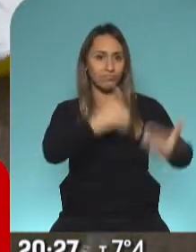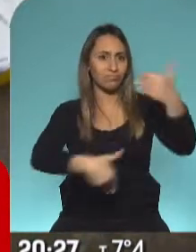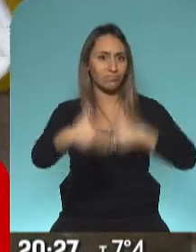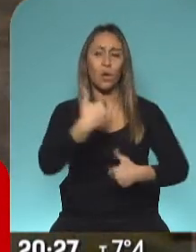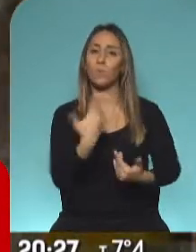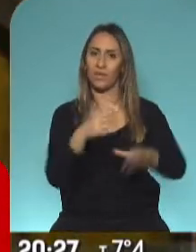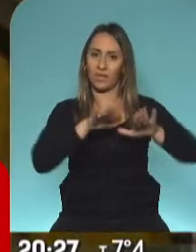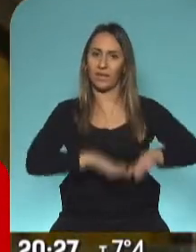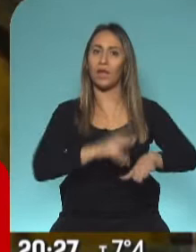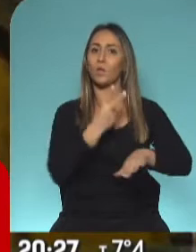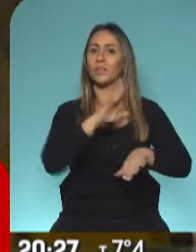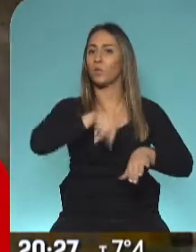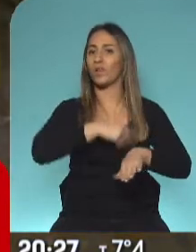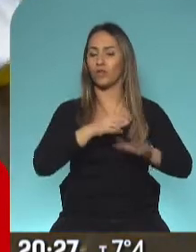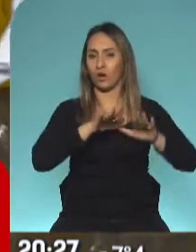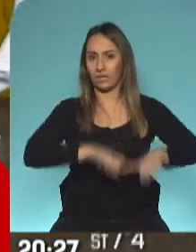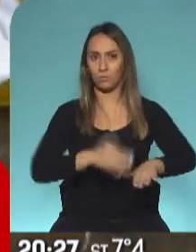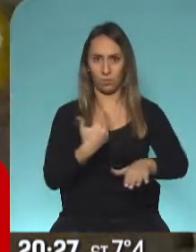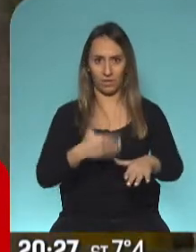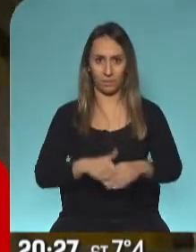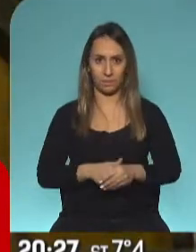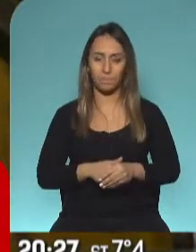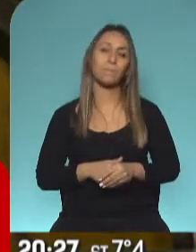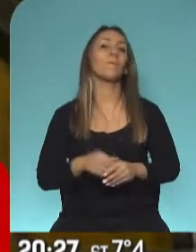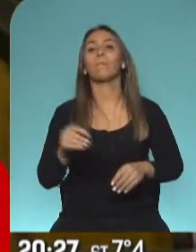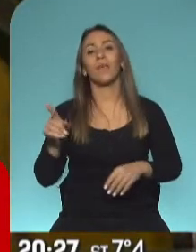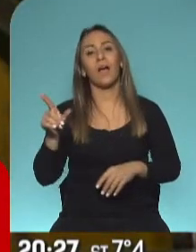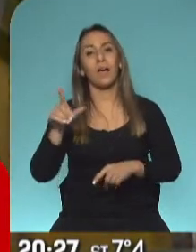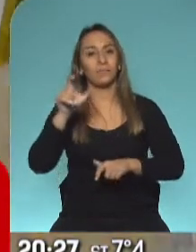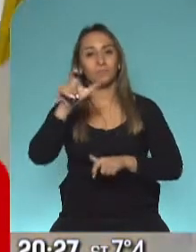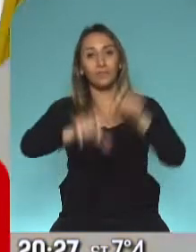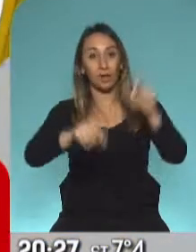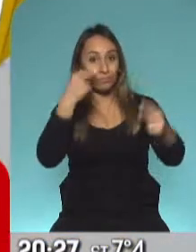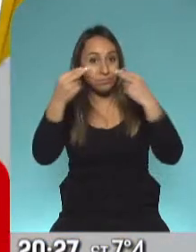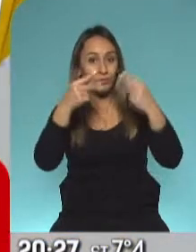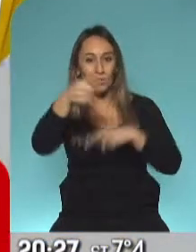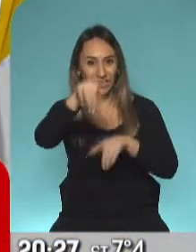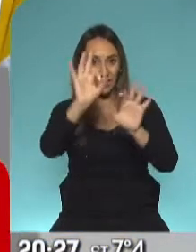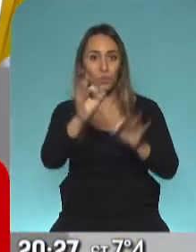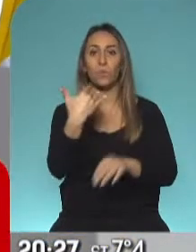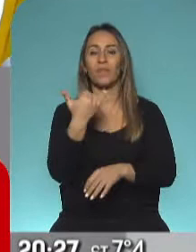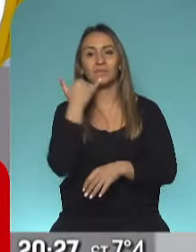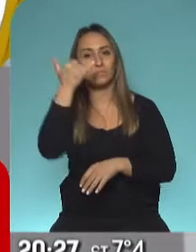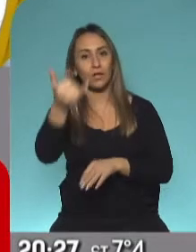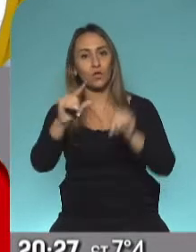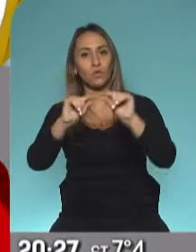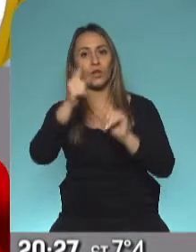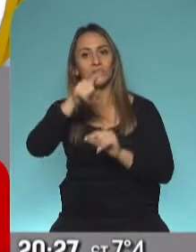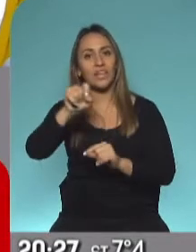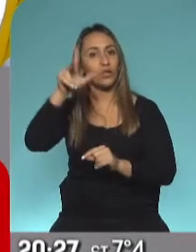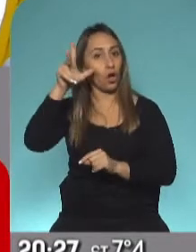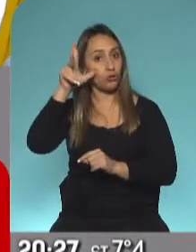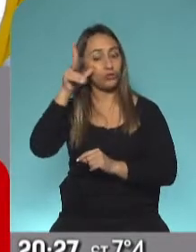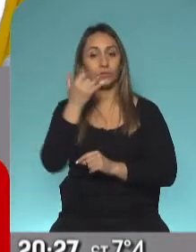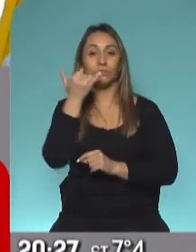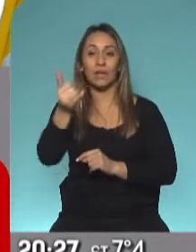24 horas del día ya nuestros televidentes saben que la mejor manera de ayudar es comunicarse con 108 en caso de que encuentre en caso de que